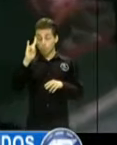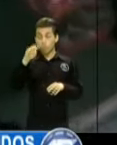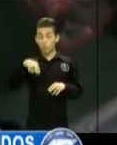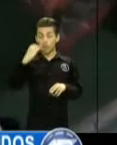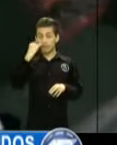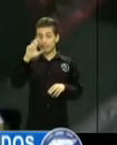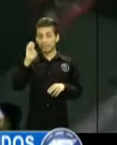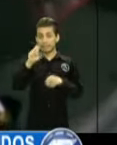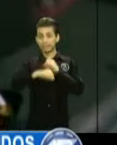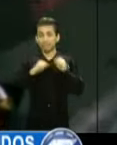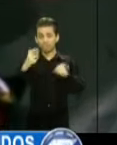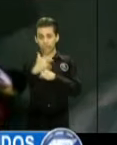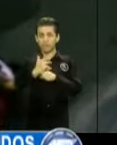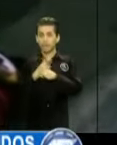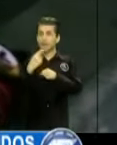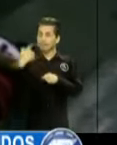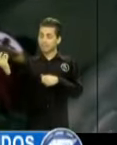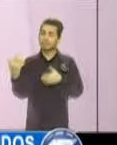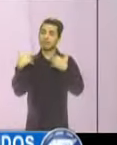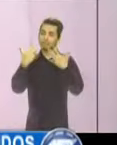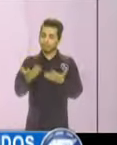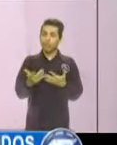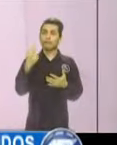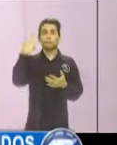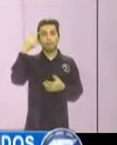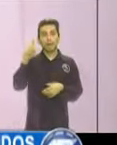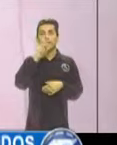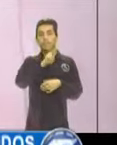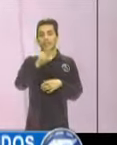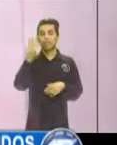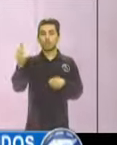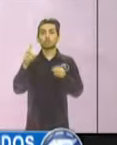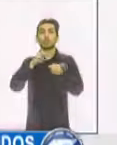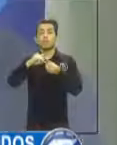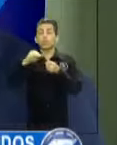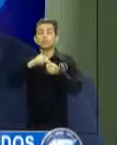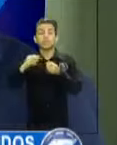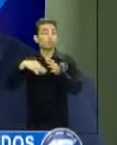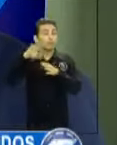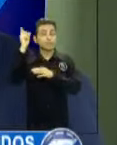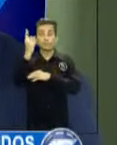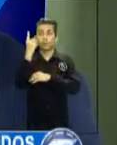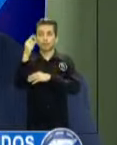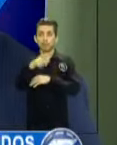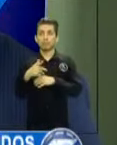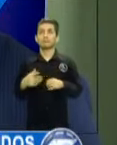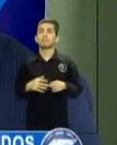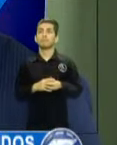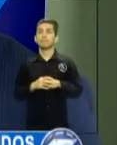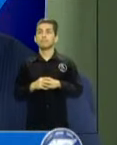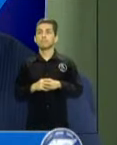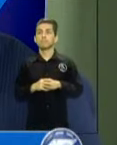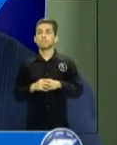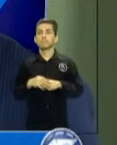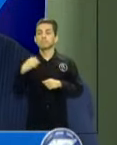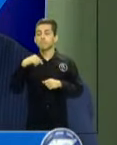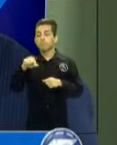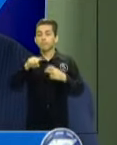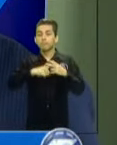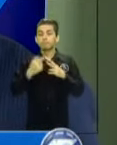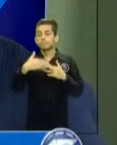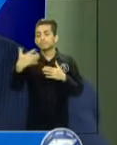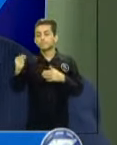en el país, específicamente en 22 municipios priorizados por la CESAN. La implementación se va a iniciar en las próximas